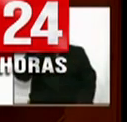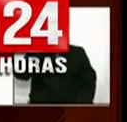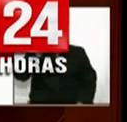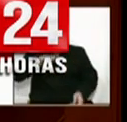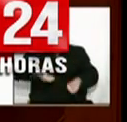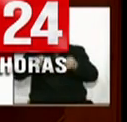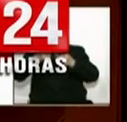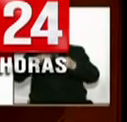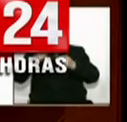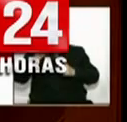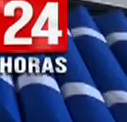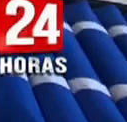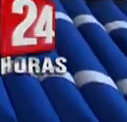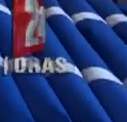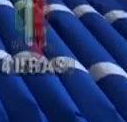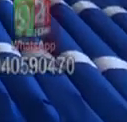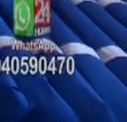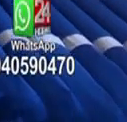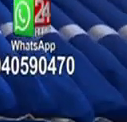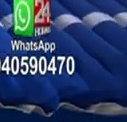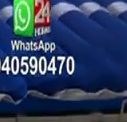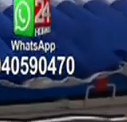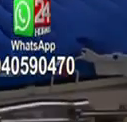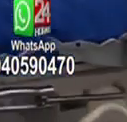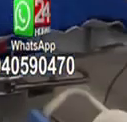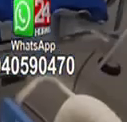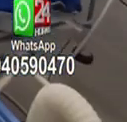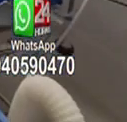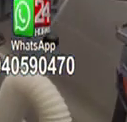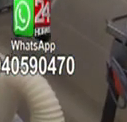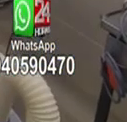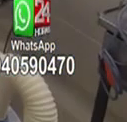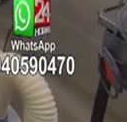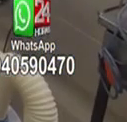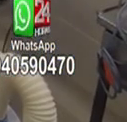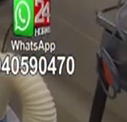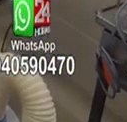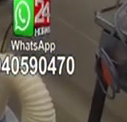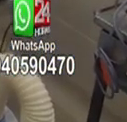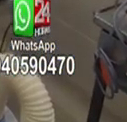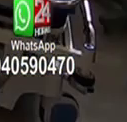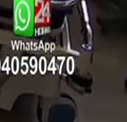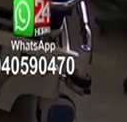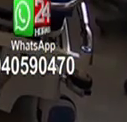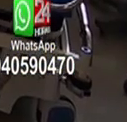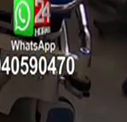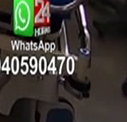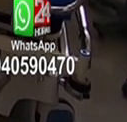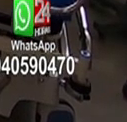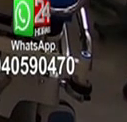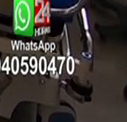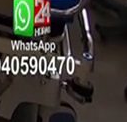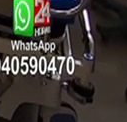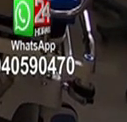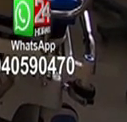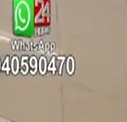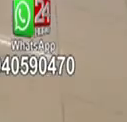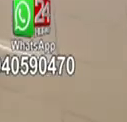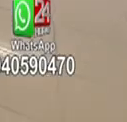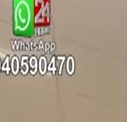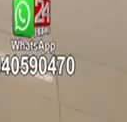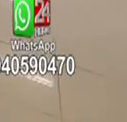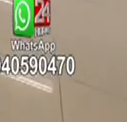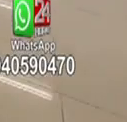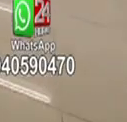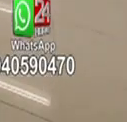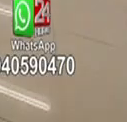Dios y Amazonas. De igual manera, continúa el trabajo por llegar a la meta anunciada por el presidente Vizcarra respecto a